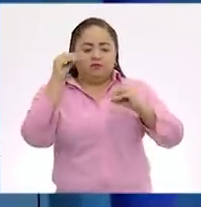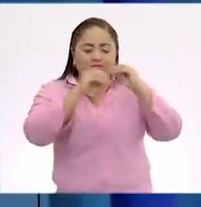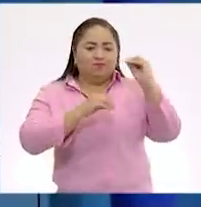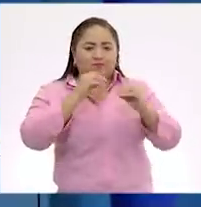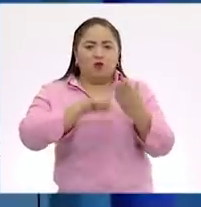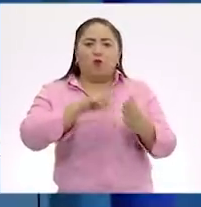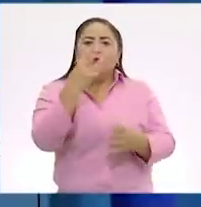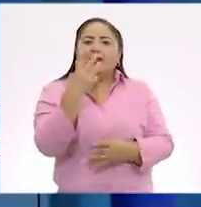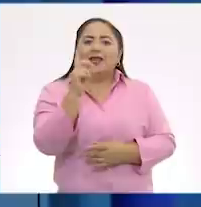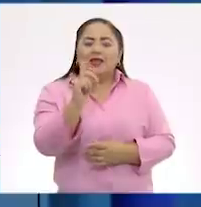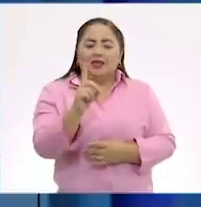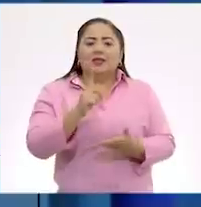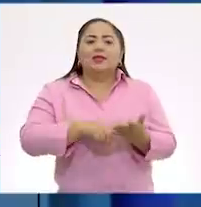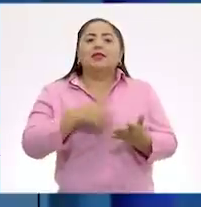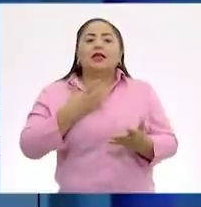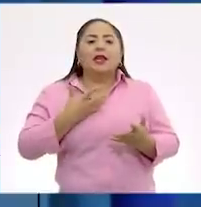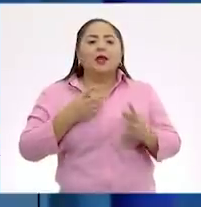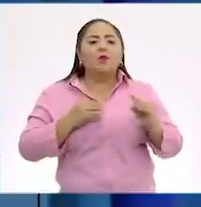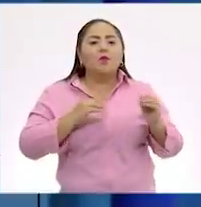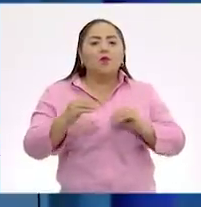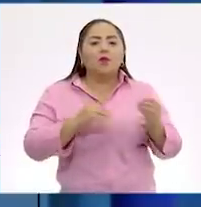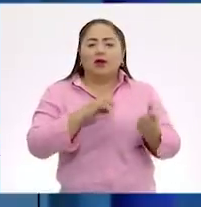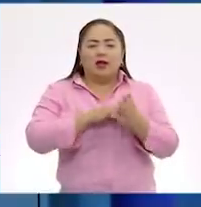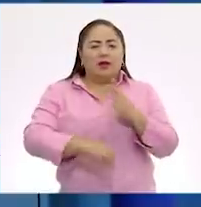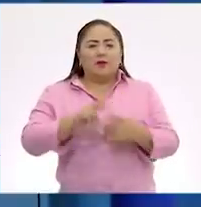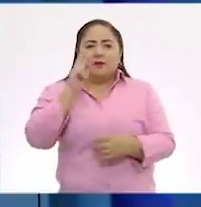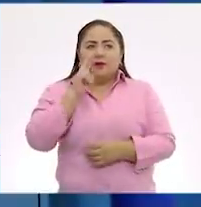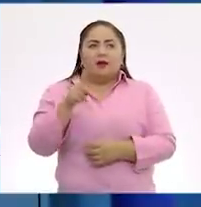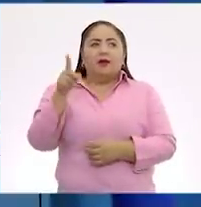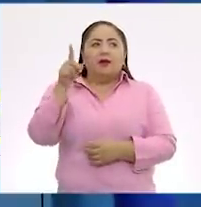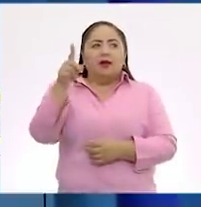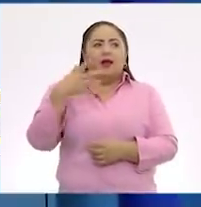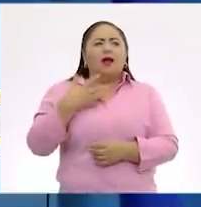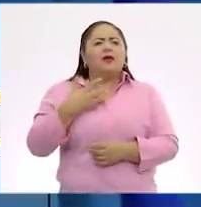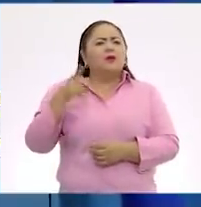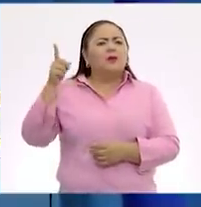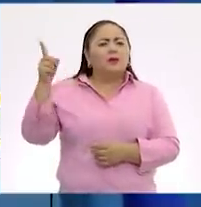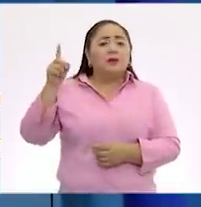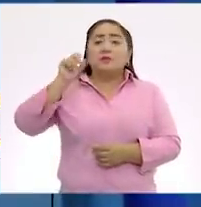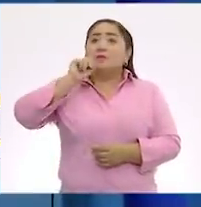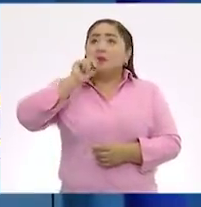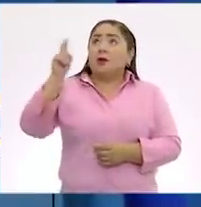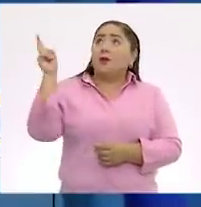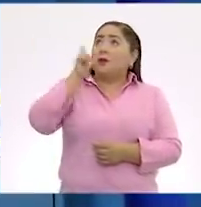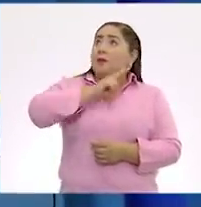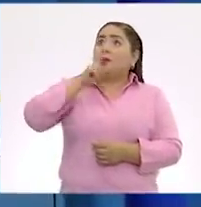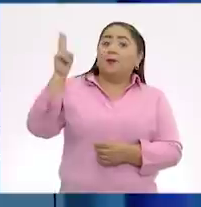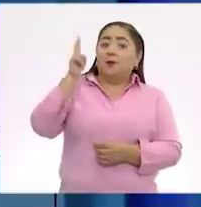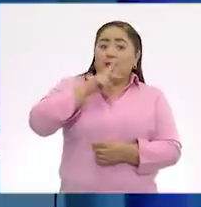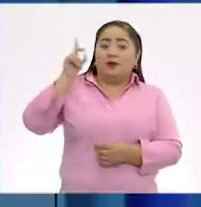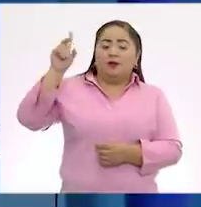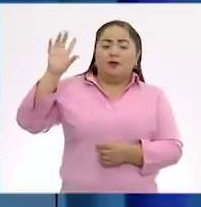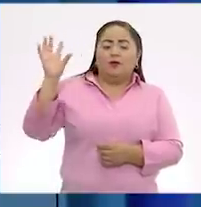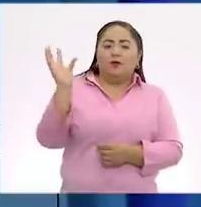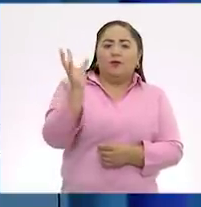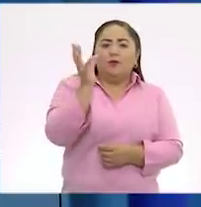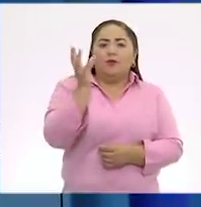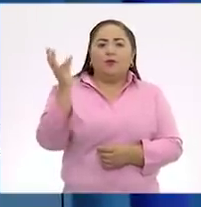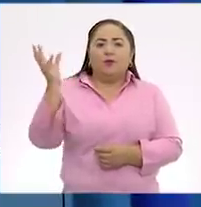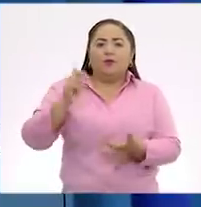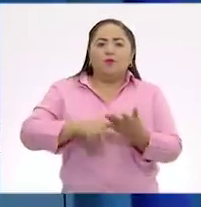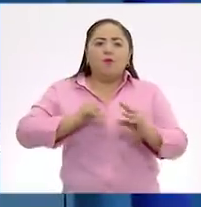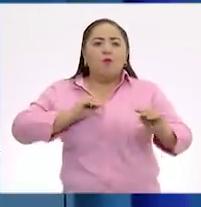esa tridimensionalidad, tiene movimiento. Aquí podemos ver una que el mismo aire es quien la